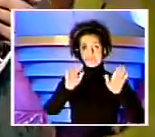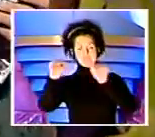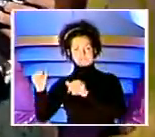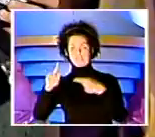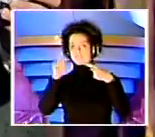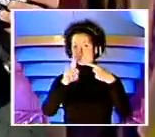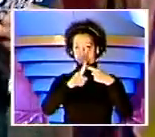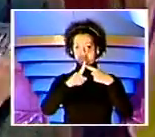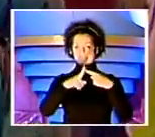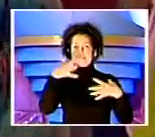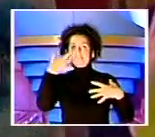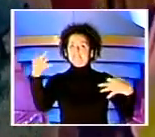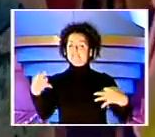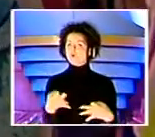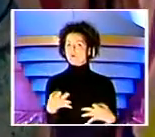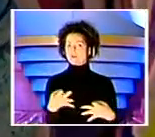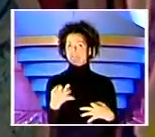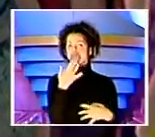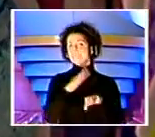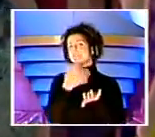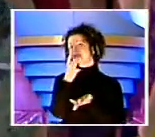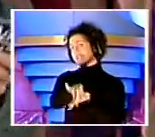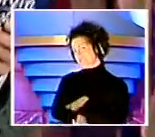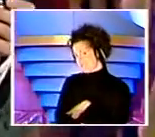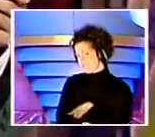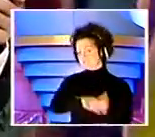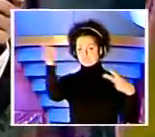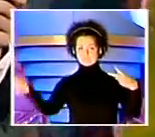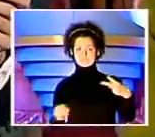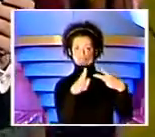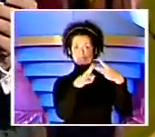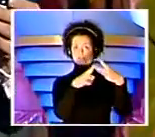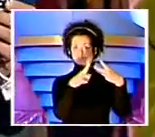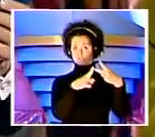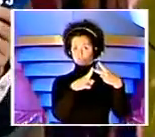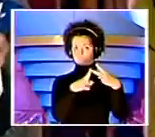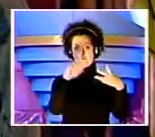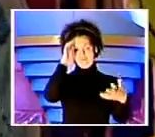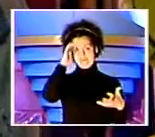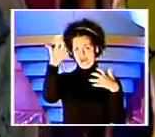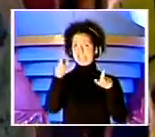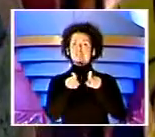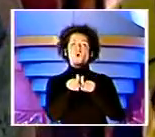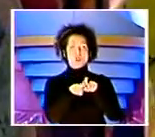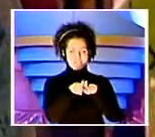primero, ¿seguridad para quién? Y el segundo, Crazy Conas.